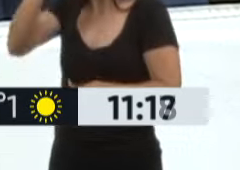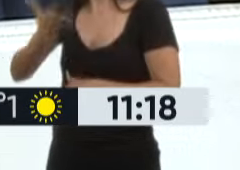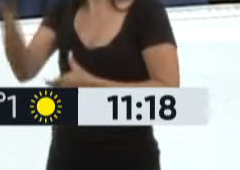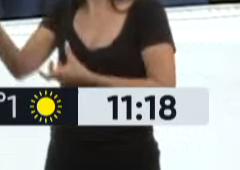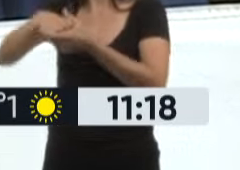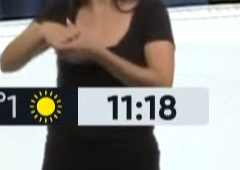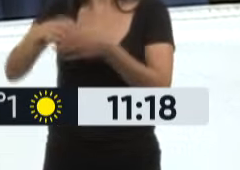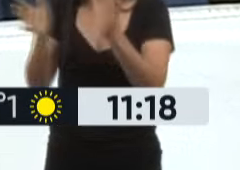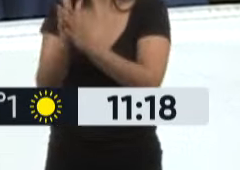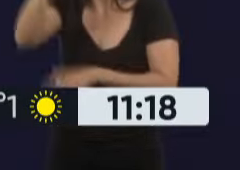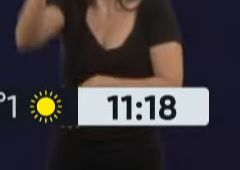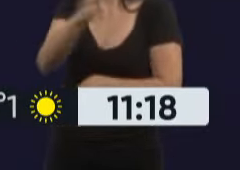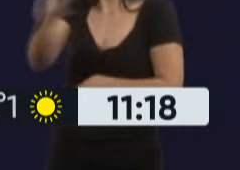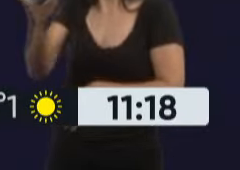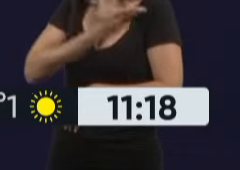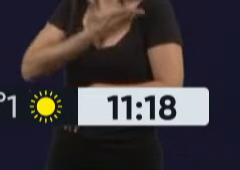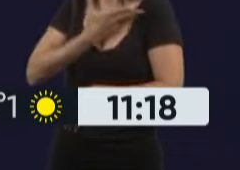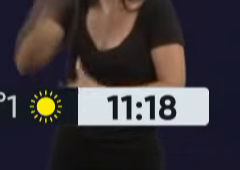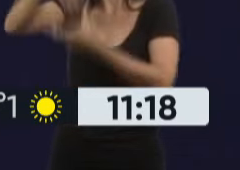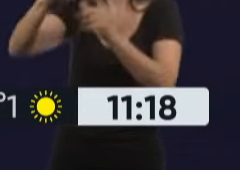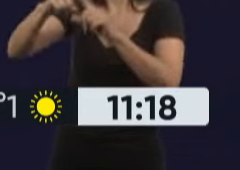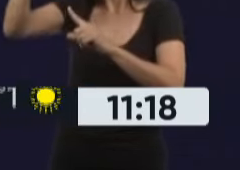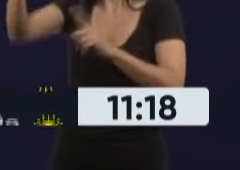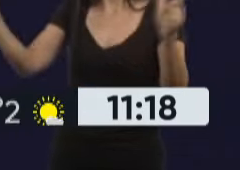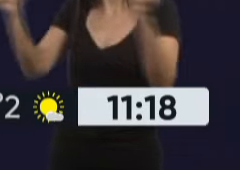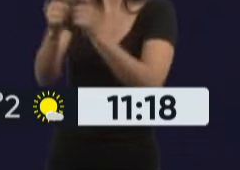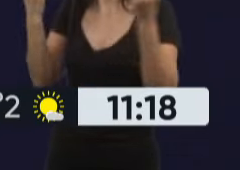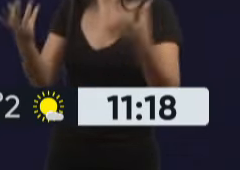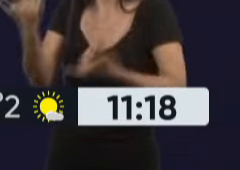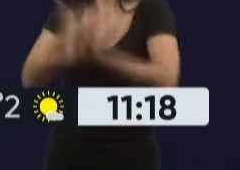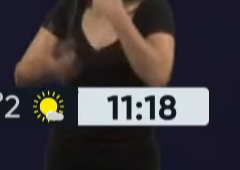Papa Francisco Bueno arrancamos por el